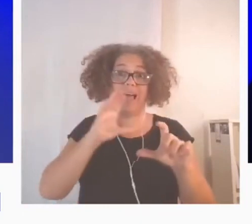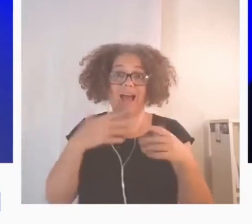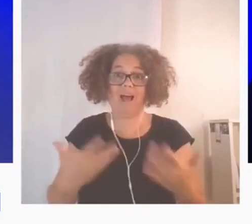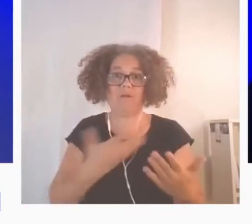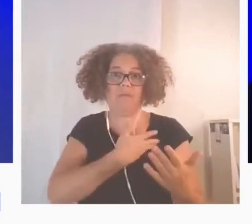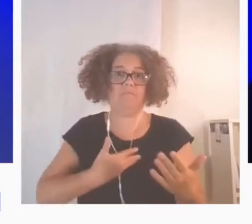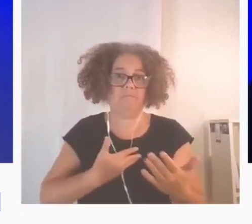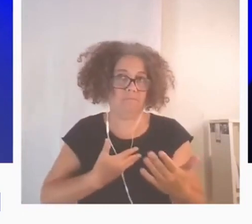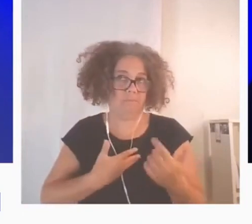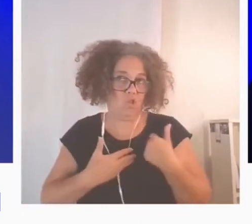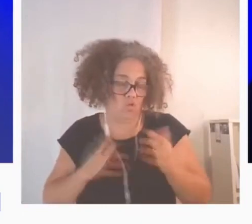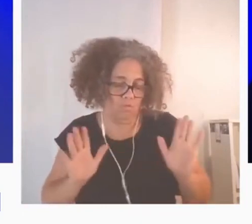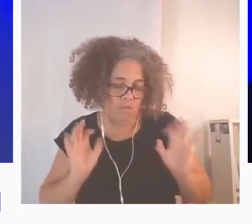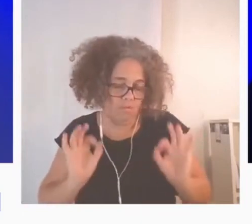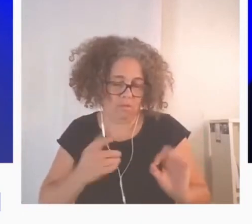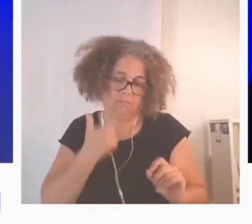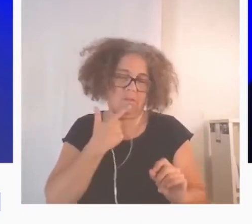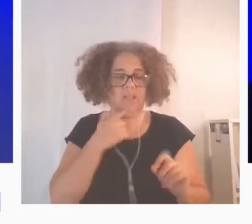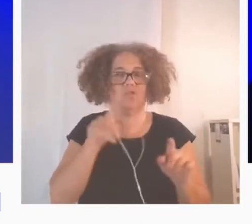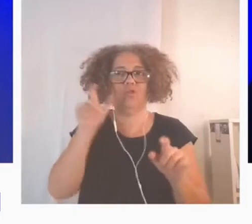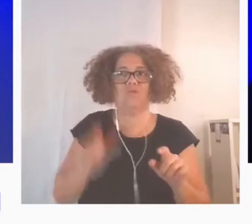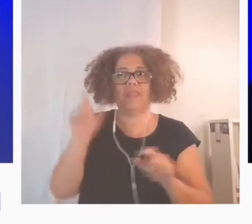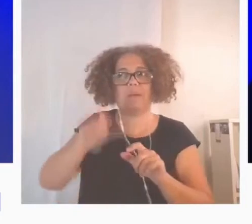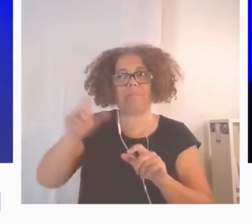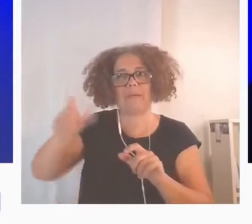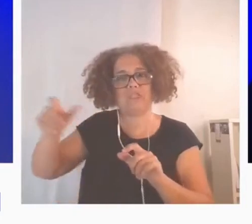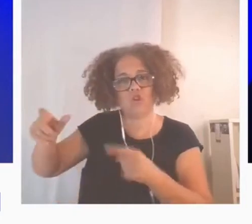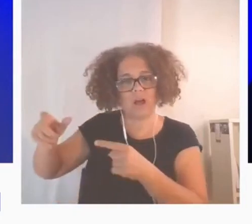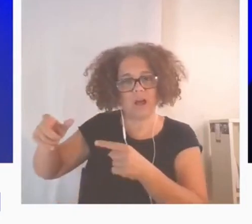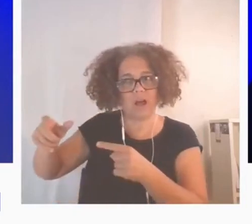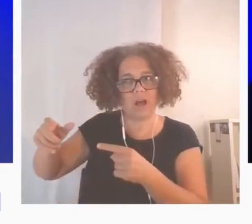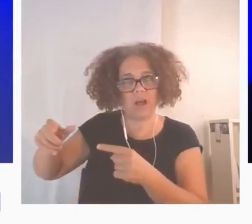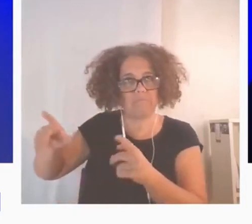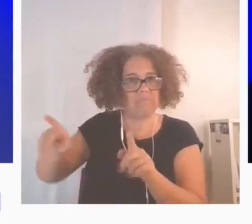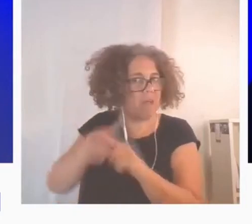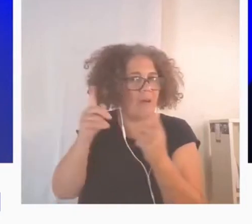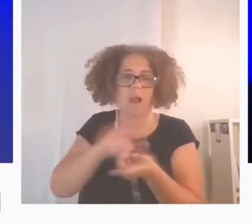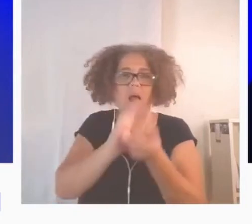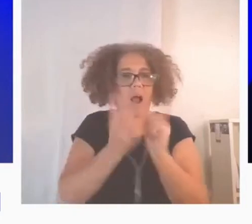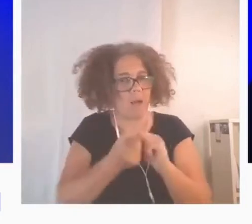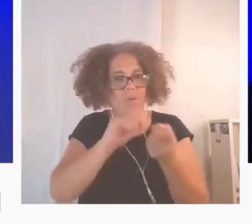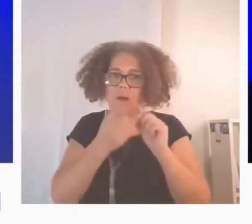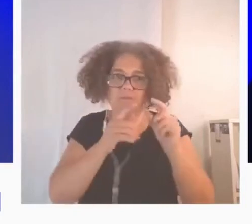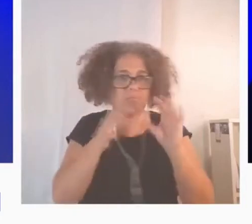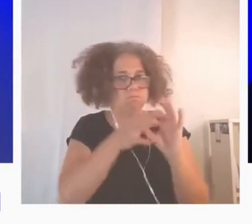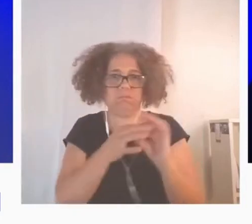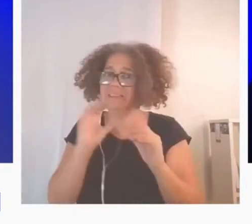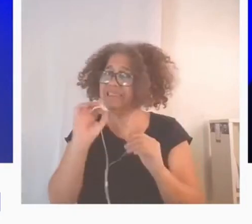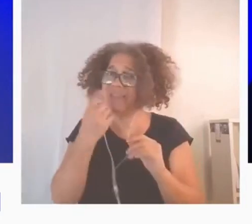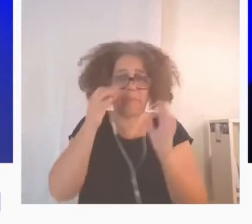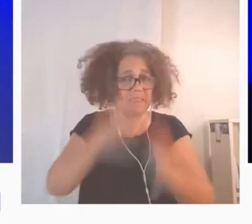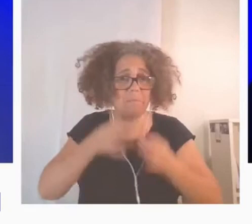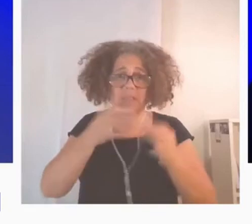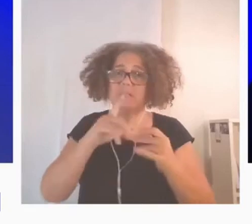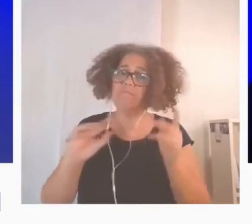empresario, que esto va de personas, es decir, que cualquier cambio de paradigma, cualquier cambio cultural va de personas. Entonces, ¿qué pasa